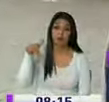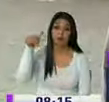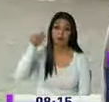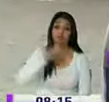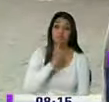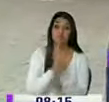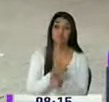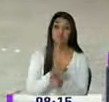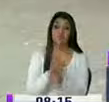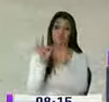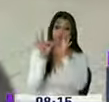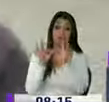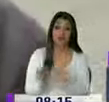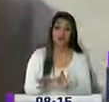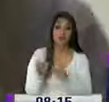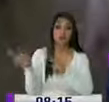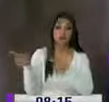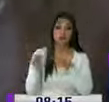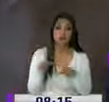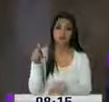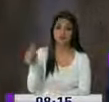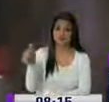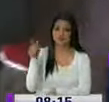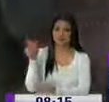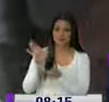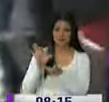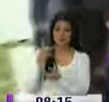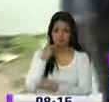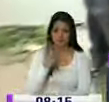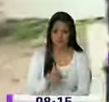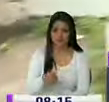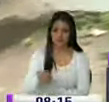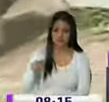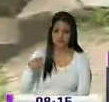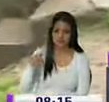realidad, como ustedes pueden observar,